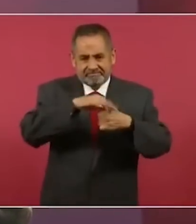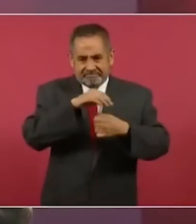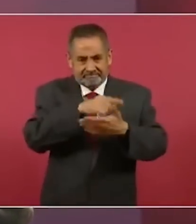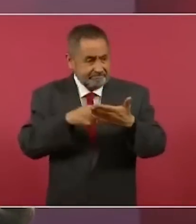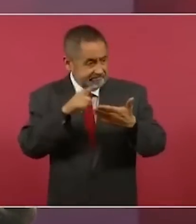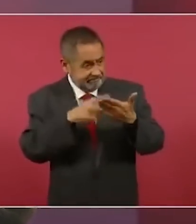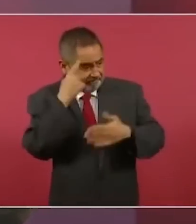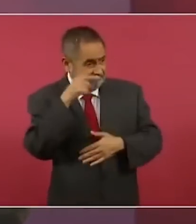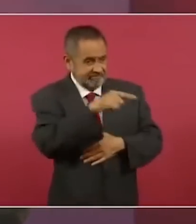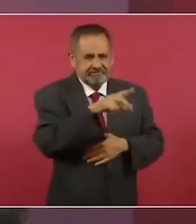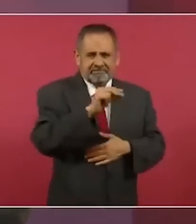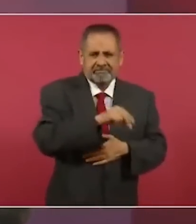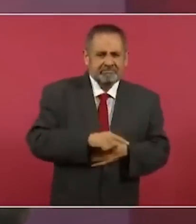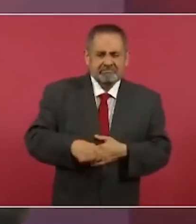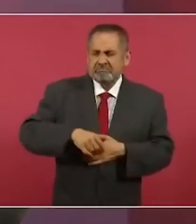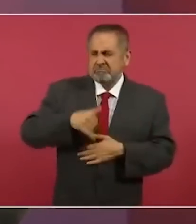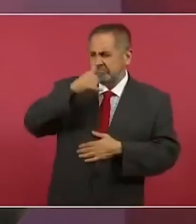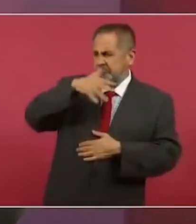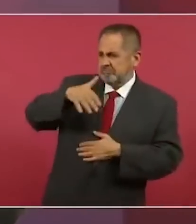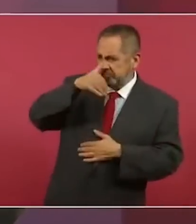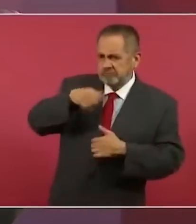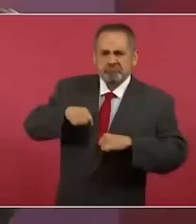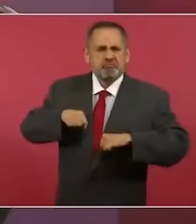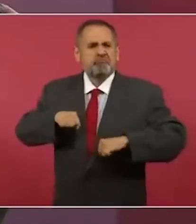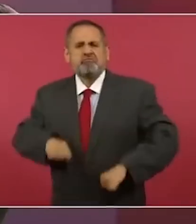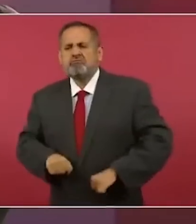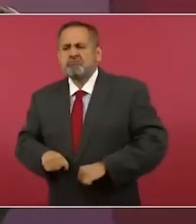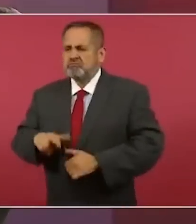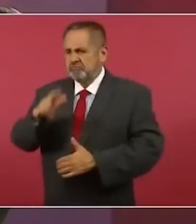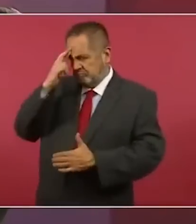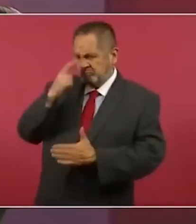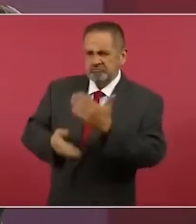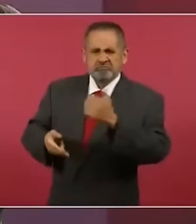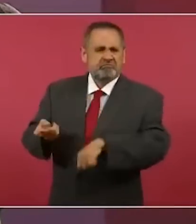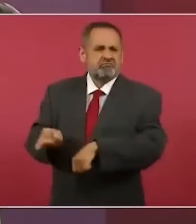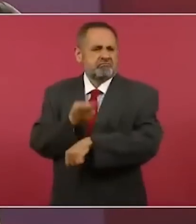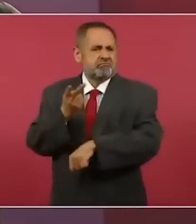muy prepotentes, muy ofensivos, muy majaderos,